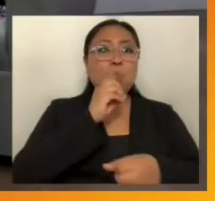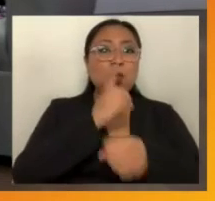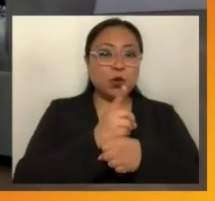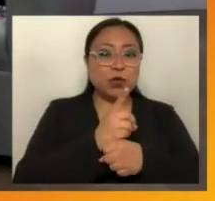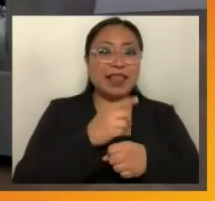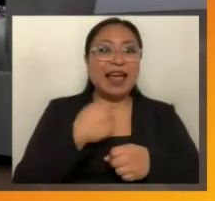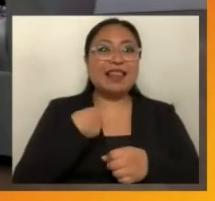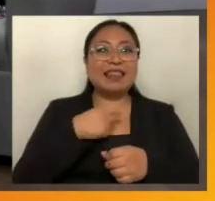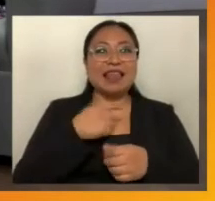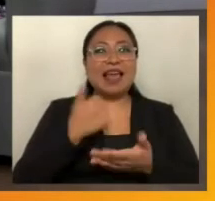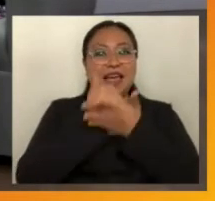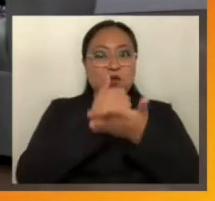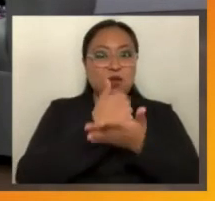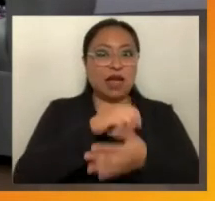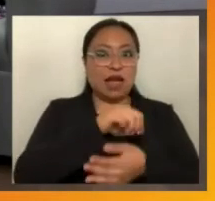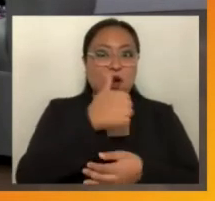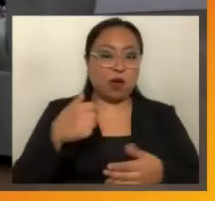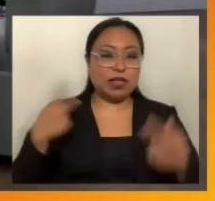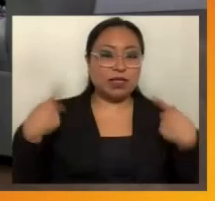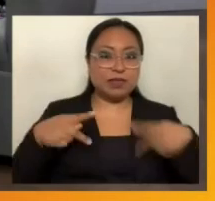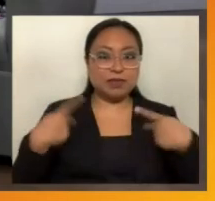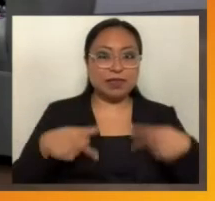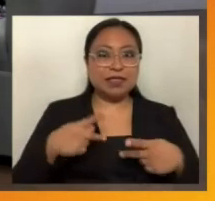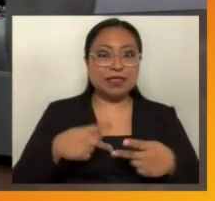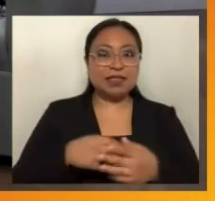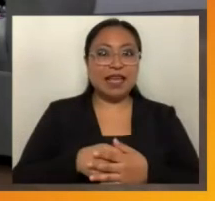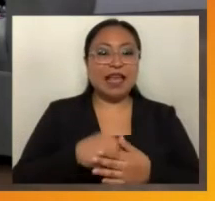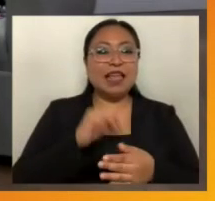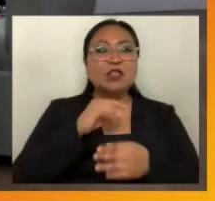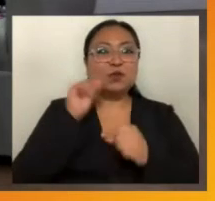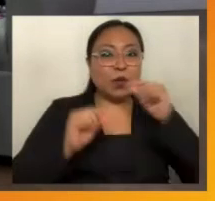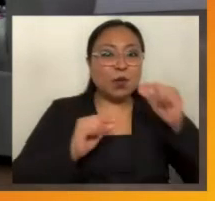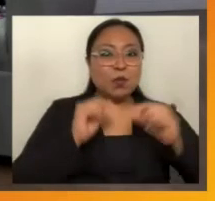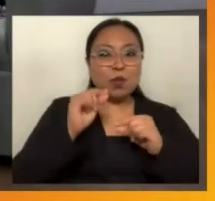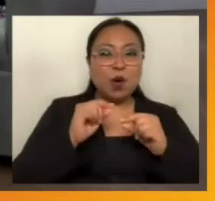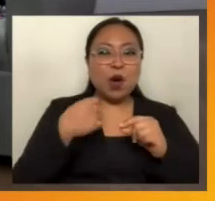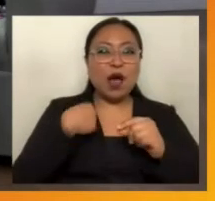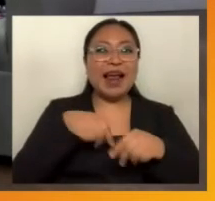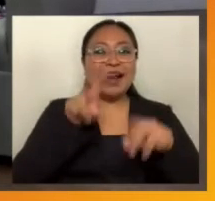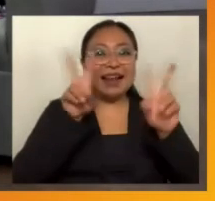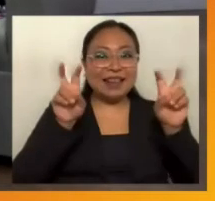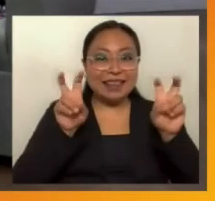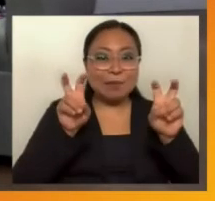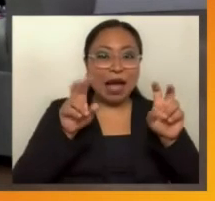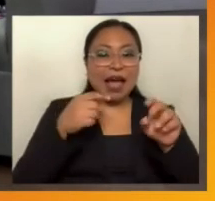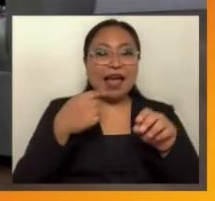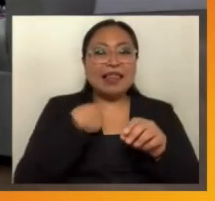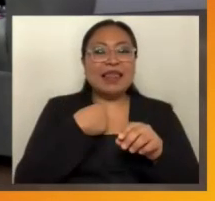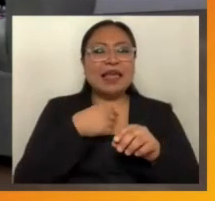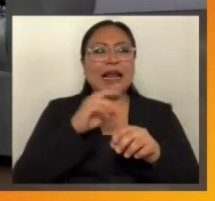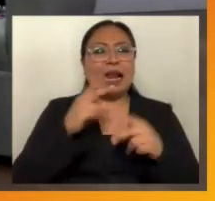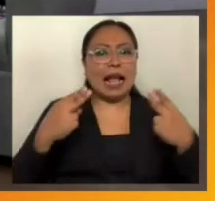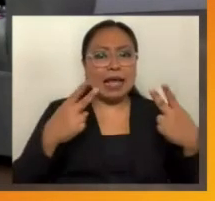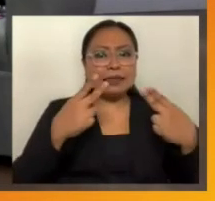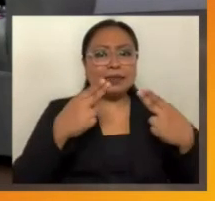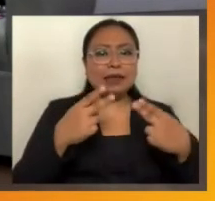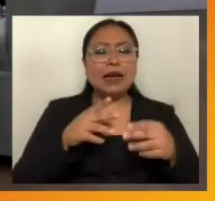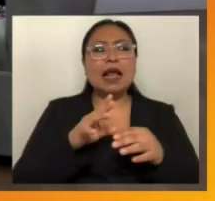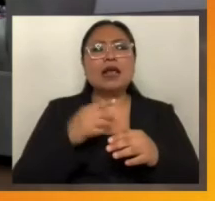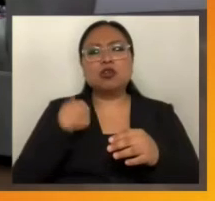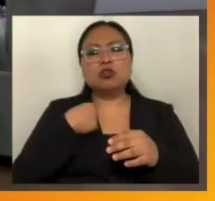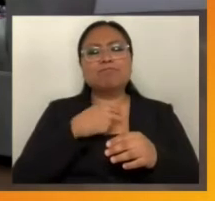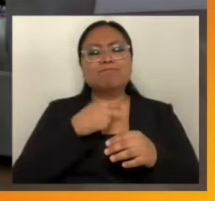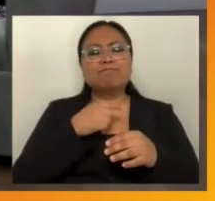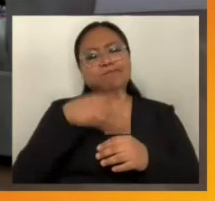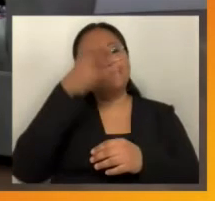mis fans y mucha gente se me ha acercado para tocar este tema porque muchas veces nos preocupamos únicamente por el enfermo, por el